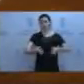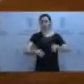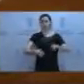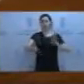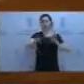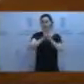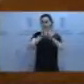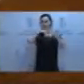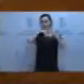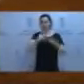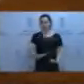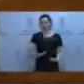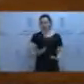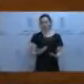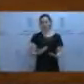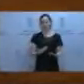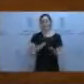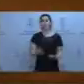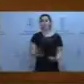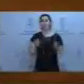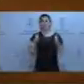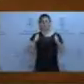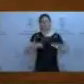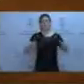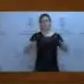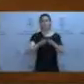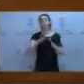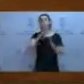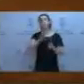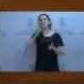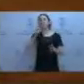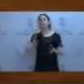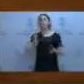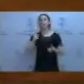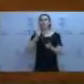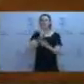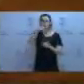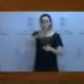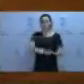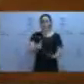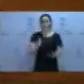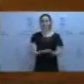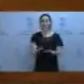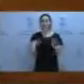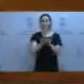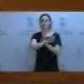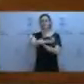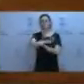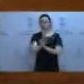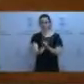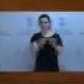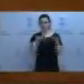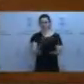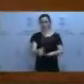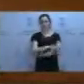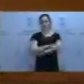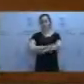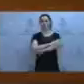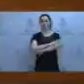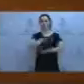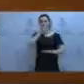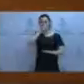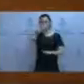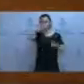lo que vamos en el mismo, es por lo que el Partido Popular presenta hoy esta proposición no de ley. El Gobierno del